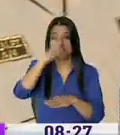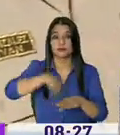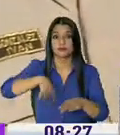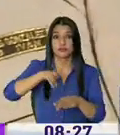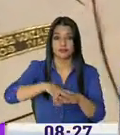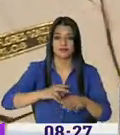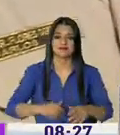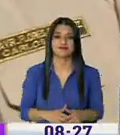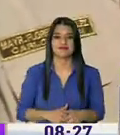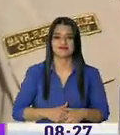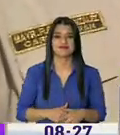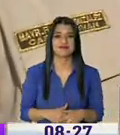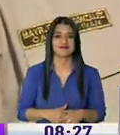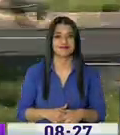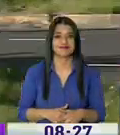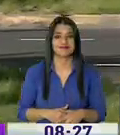Nacional.